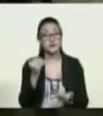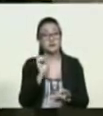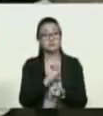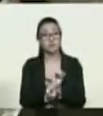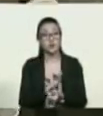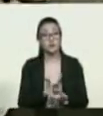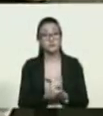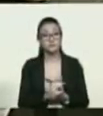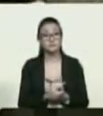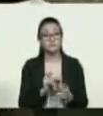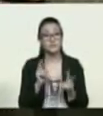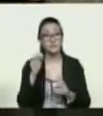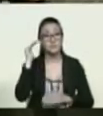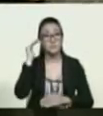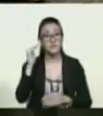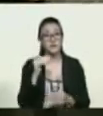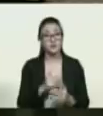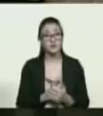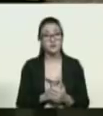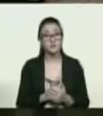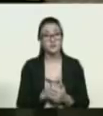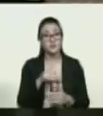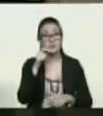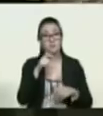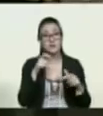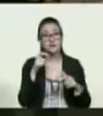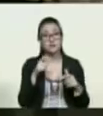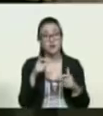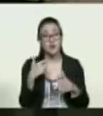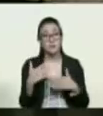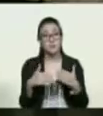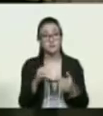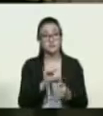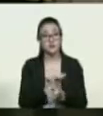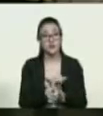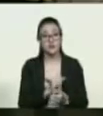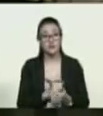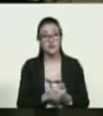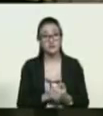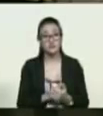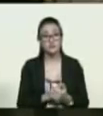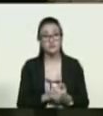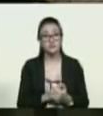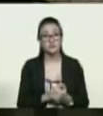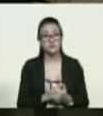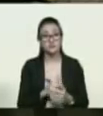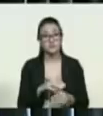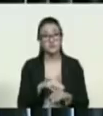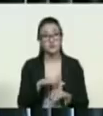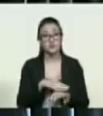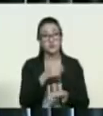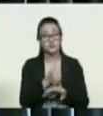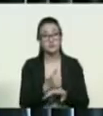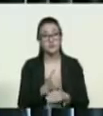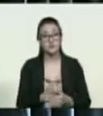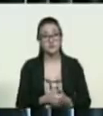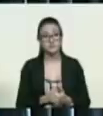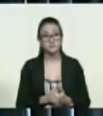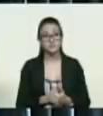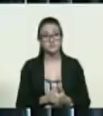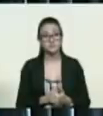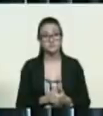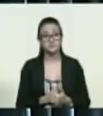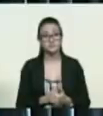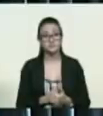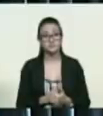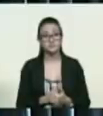en el ámbito militar de personas que están siendo procesadas por conspiración. Sí, comienzo con la última parte de sus